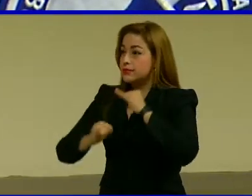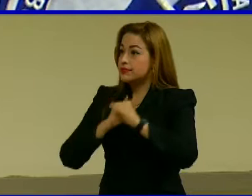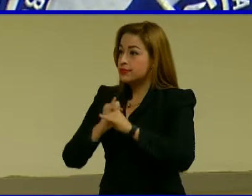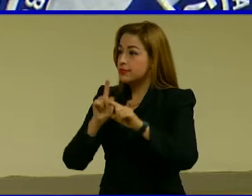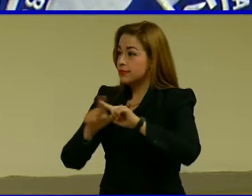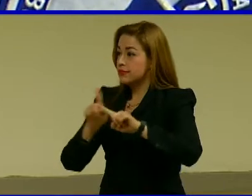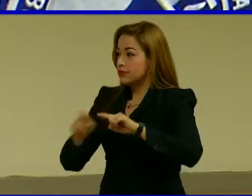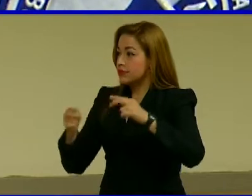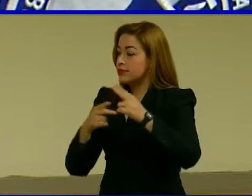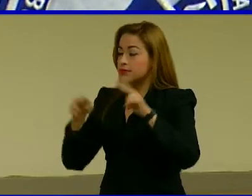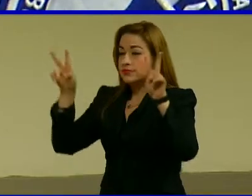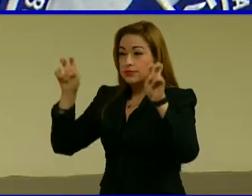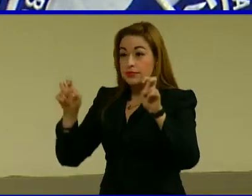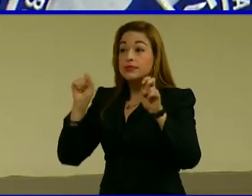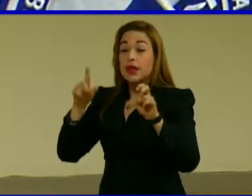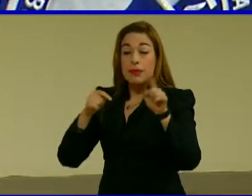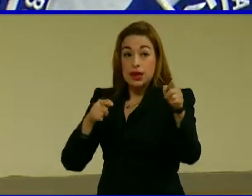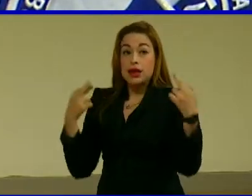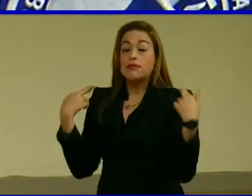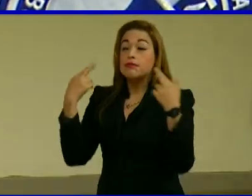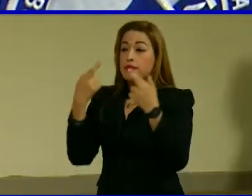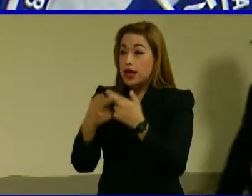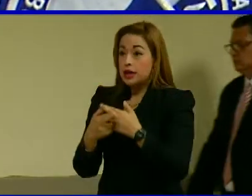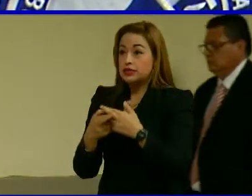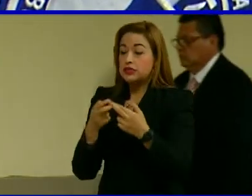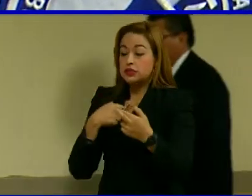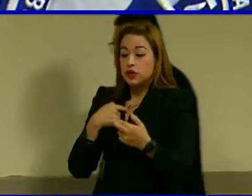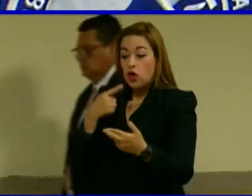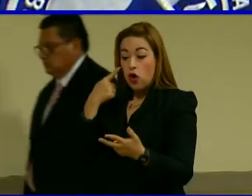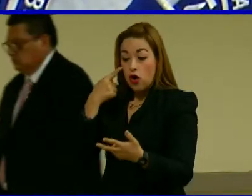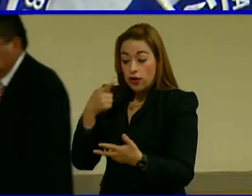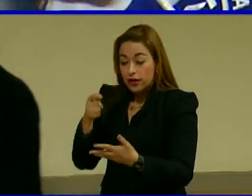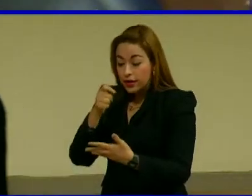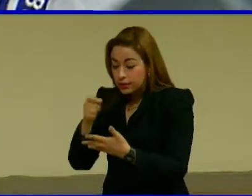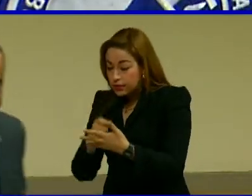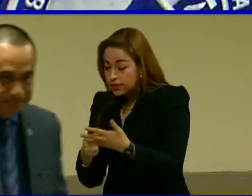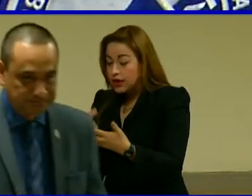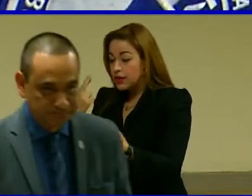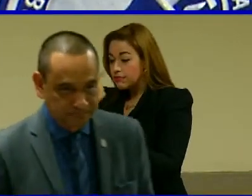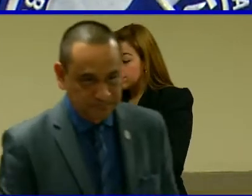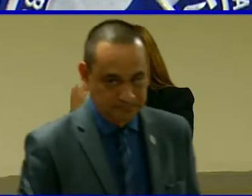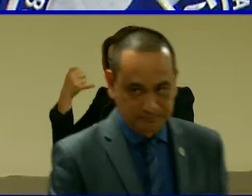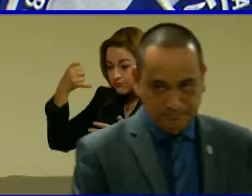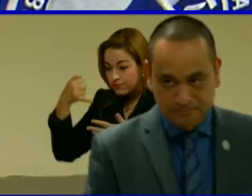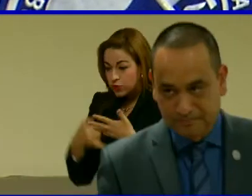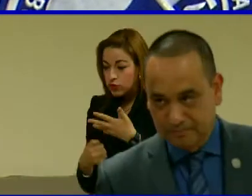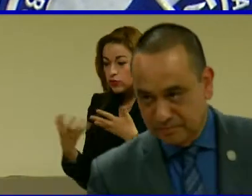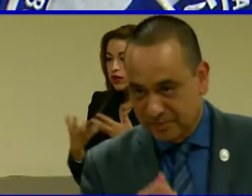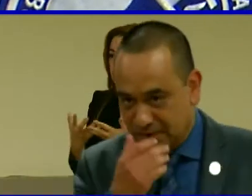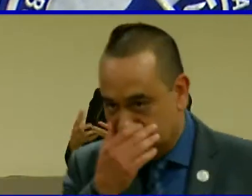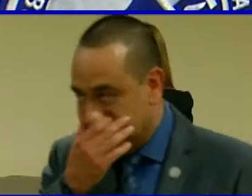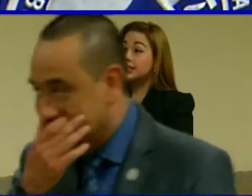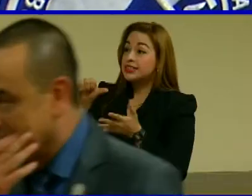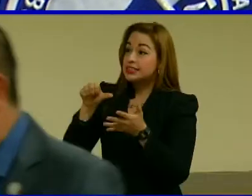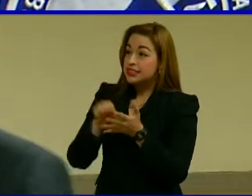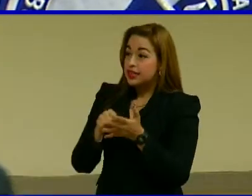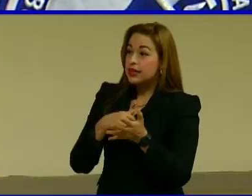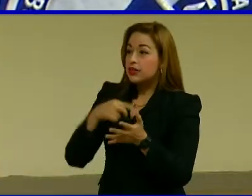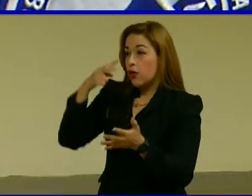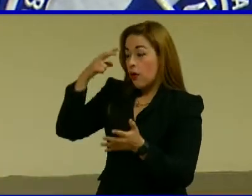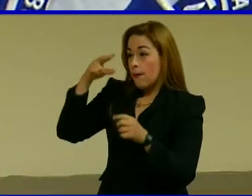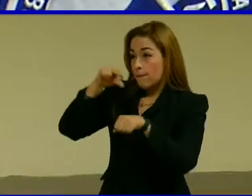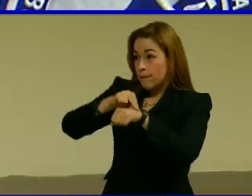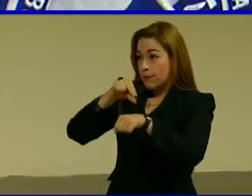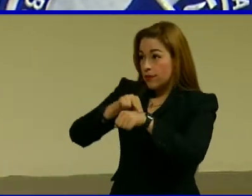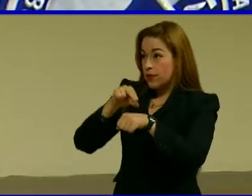Además, es profesor clínico asociado de pediatría en el Morsani Colegio de Medicina del Centro Médico de la Universidad